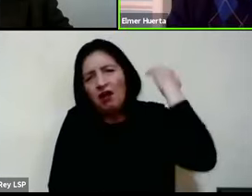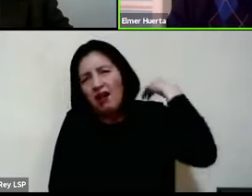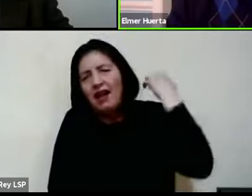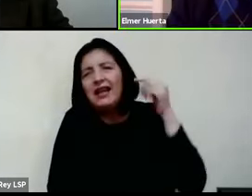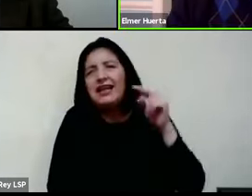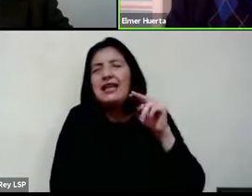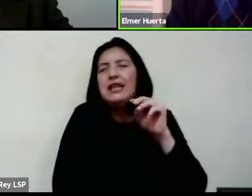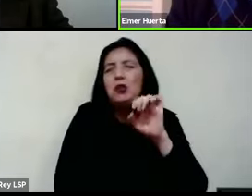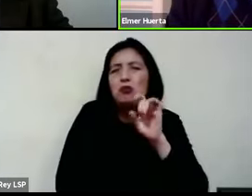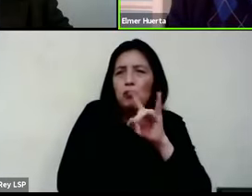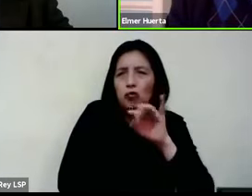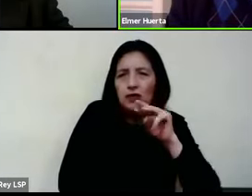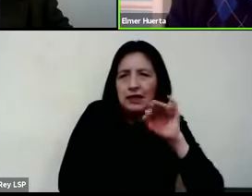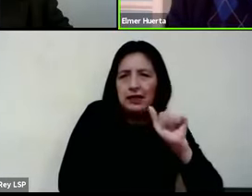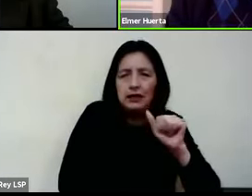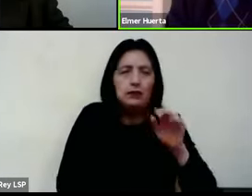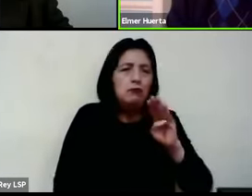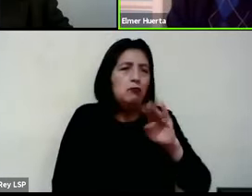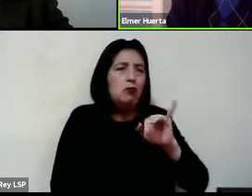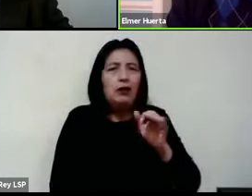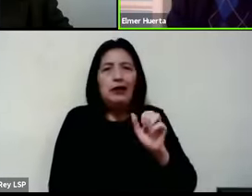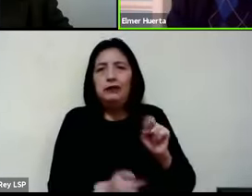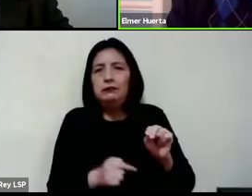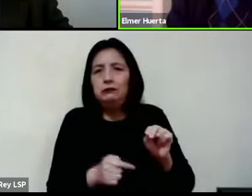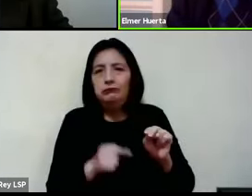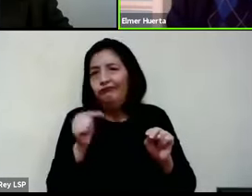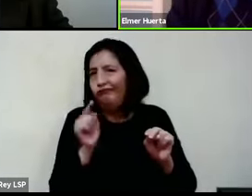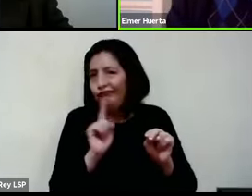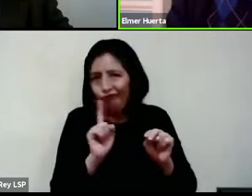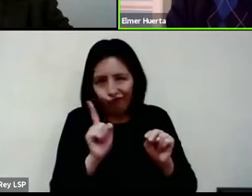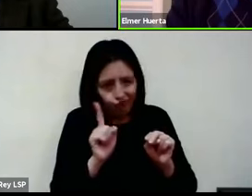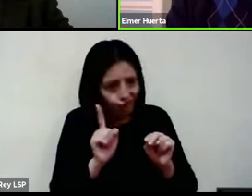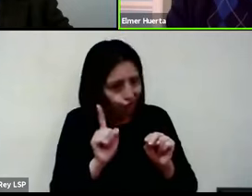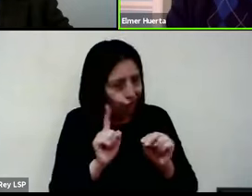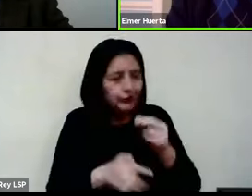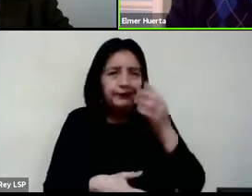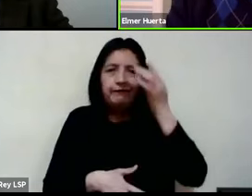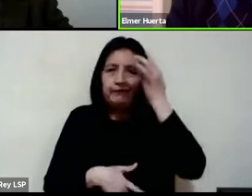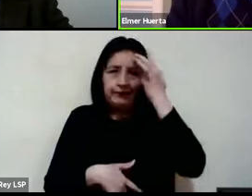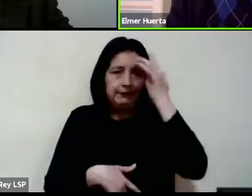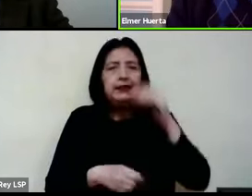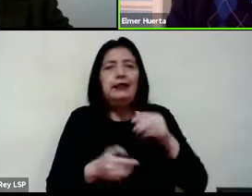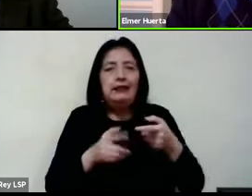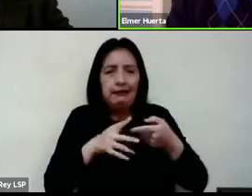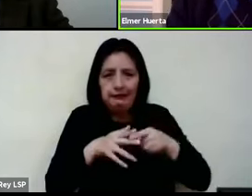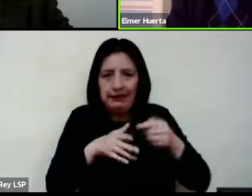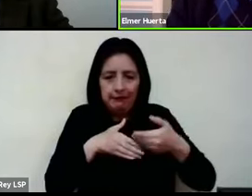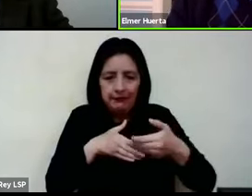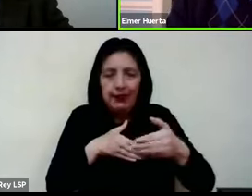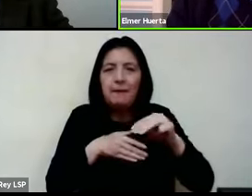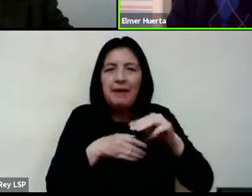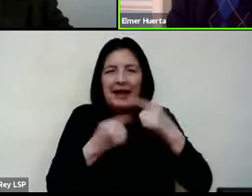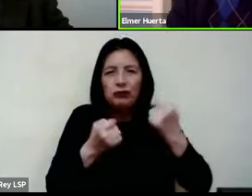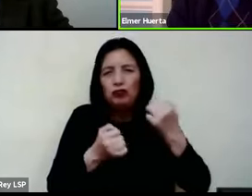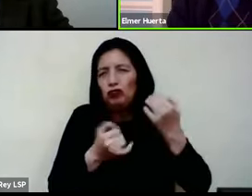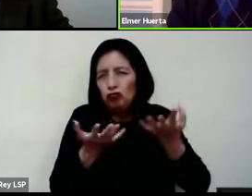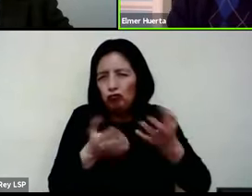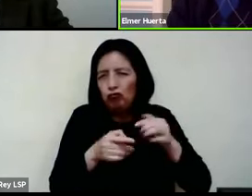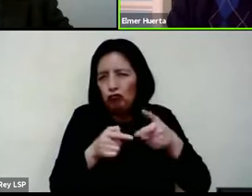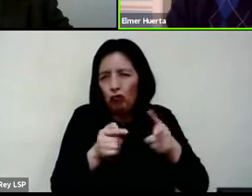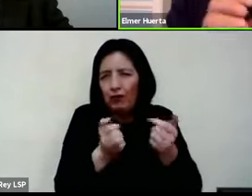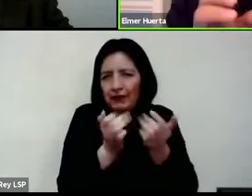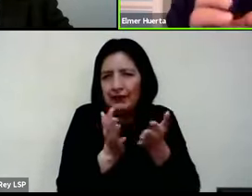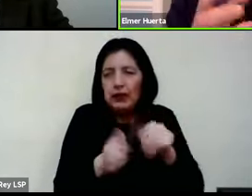Wuhan. Ya no lo es así. Esta es una enfermedad que desde el mes de marzo, fines de febrero, marzo, abril, es